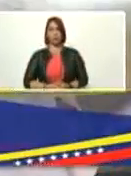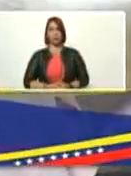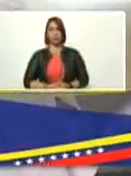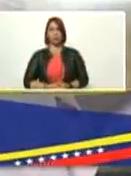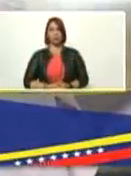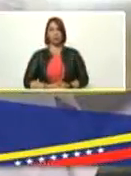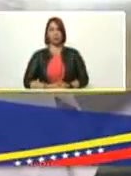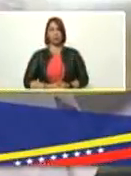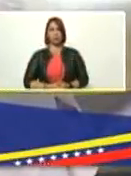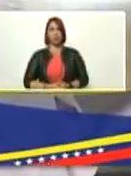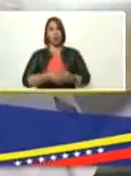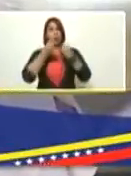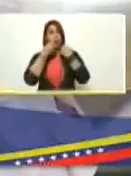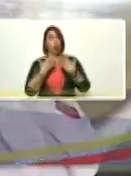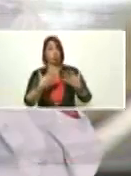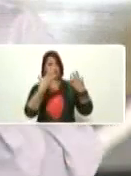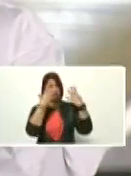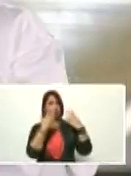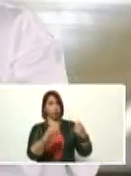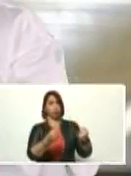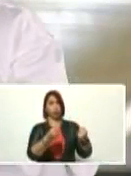A buen entendedor.